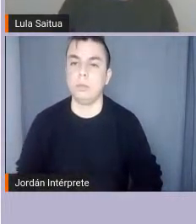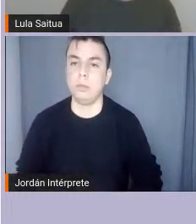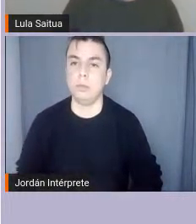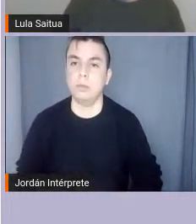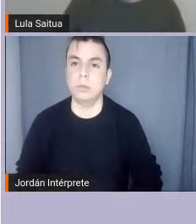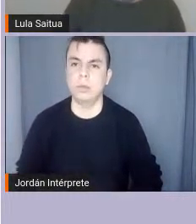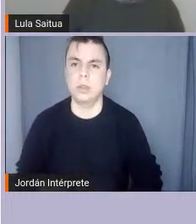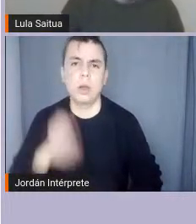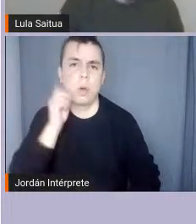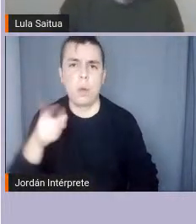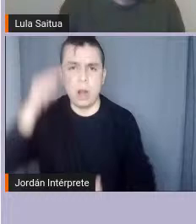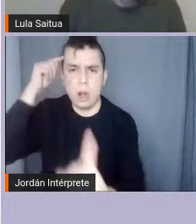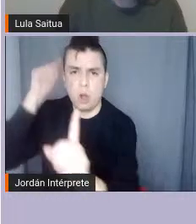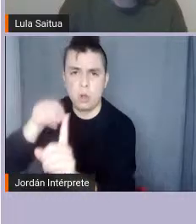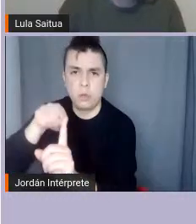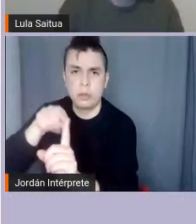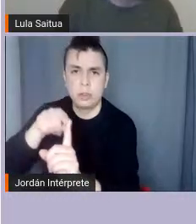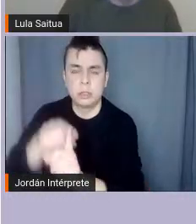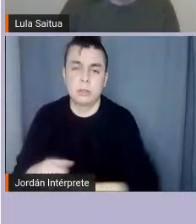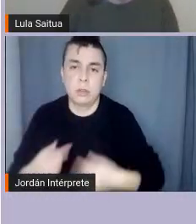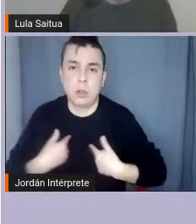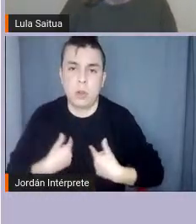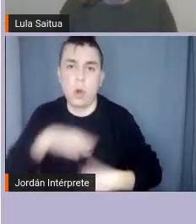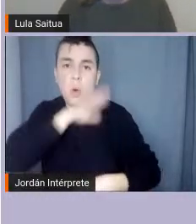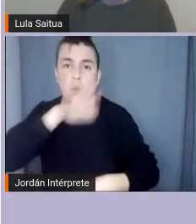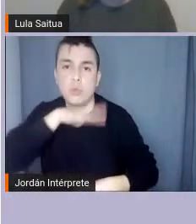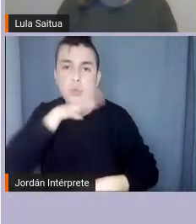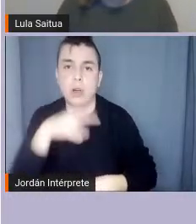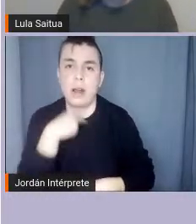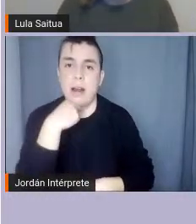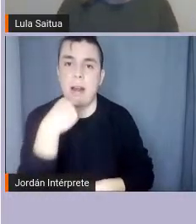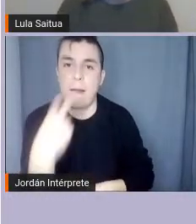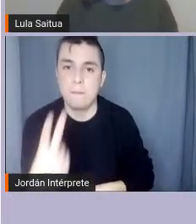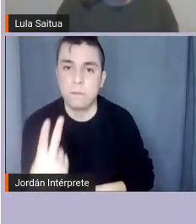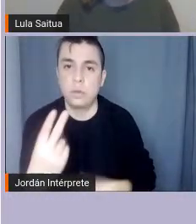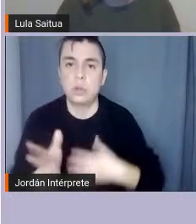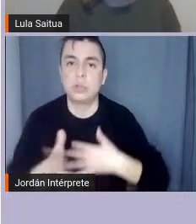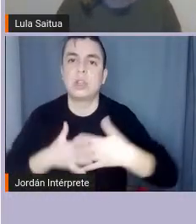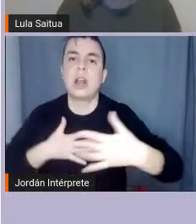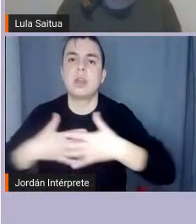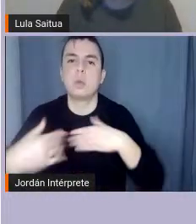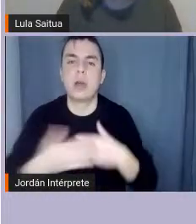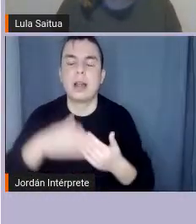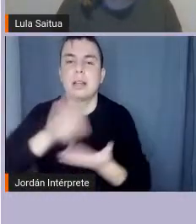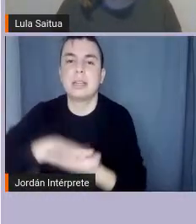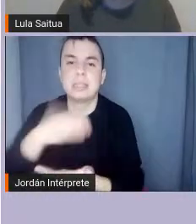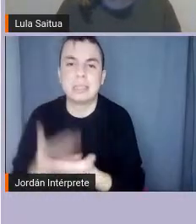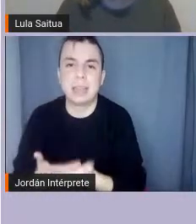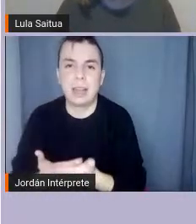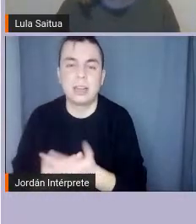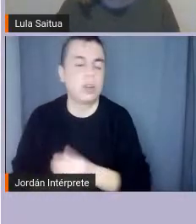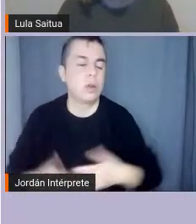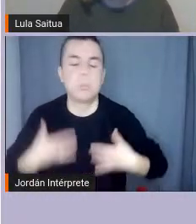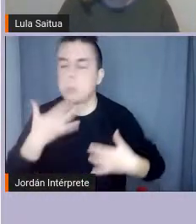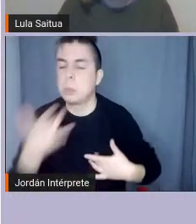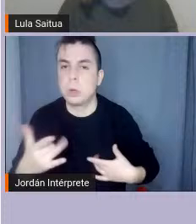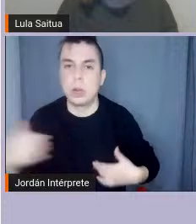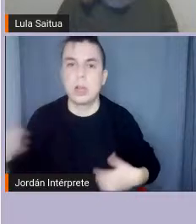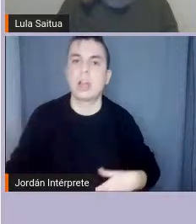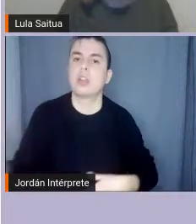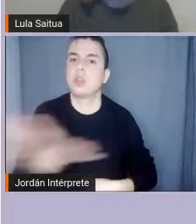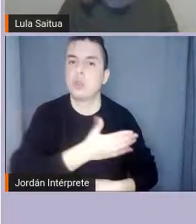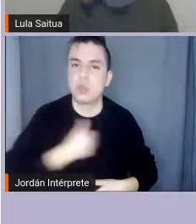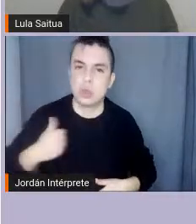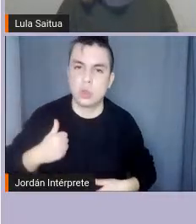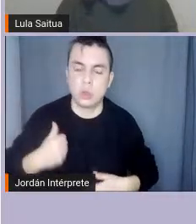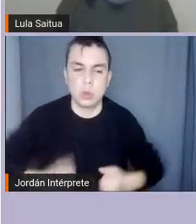mi objetivo es que usemos la voz de manera sana y natural, ya que todos estamos llamados a cantar y a usar